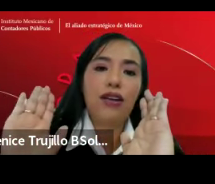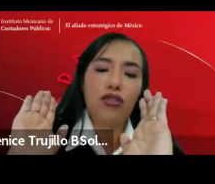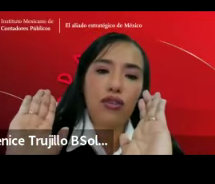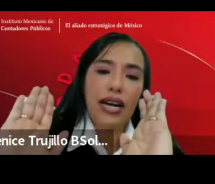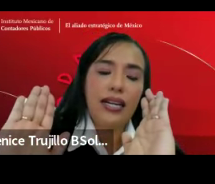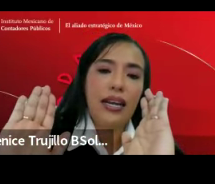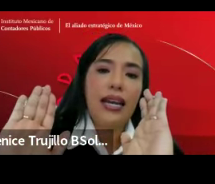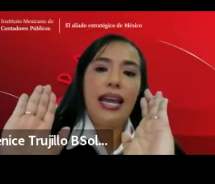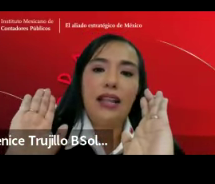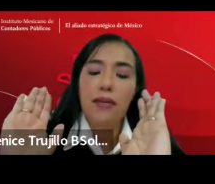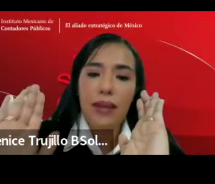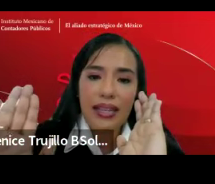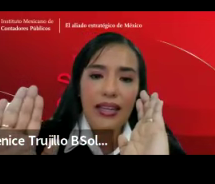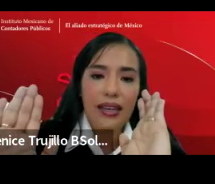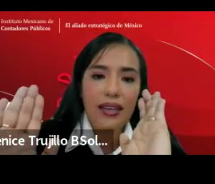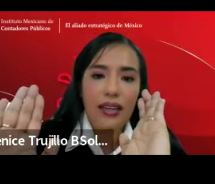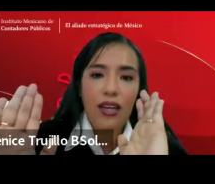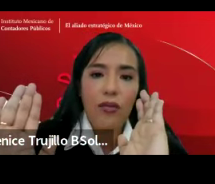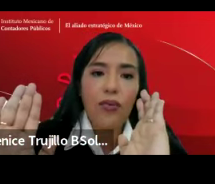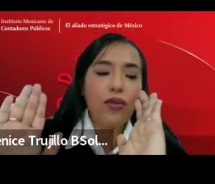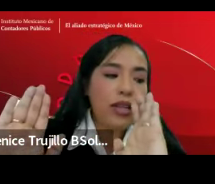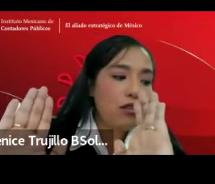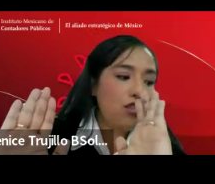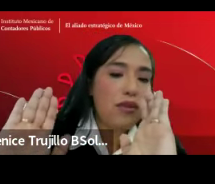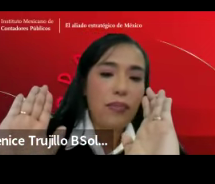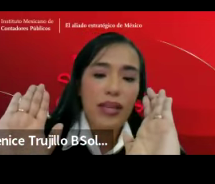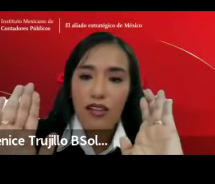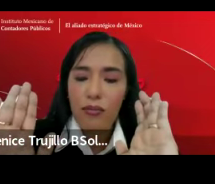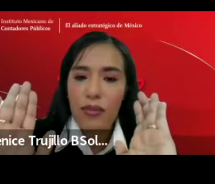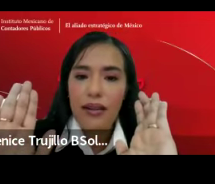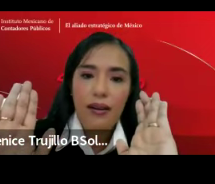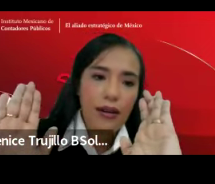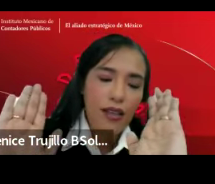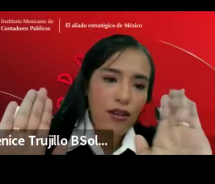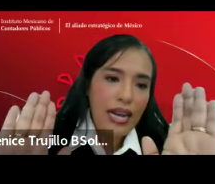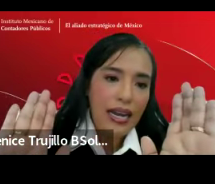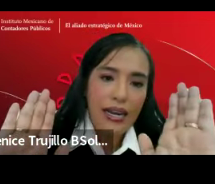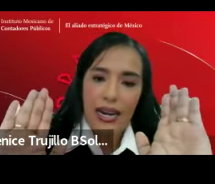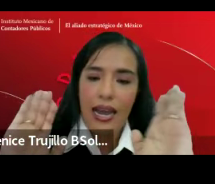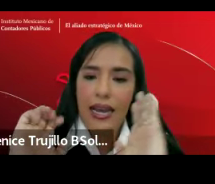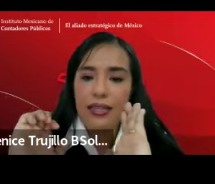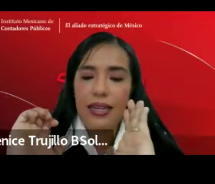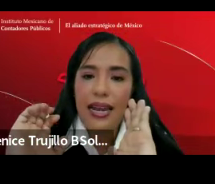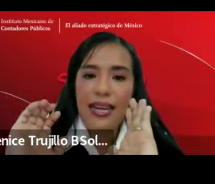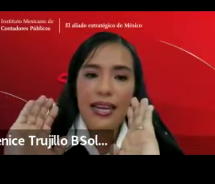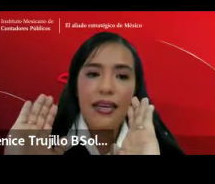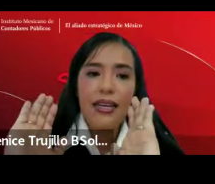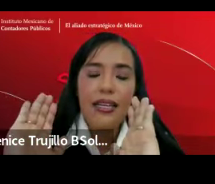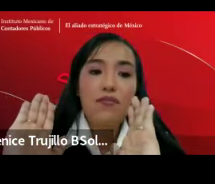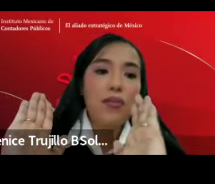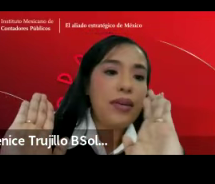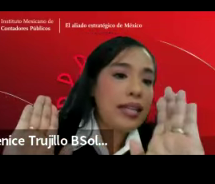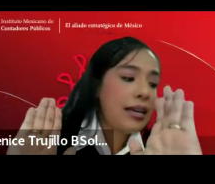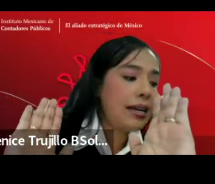que voy a colocar en mi plantilla. Por lo tanto, si me pide el nombre, le doy la